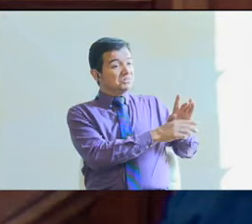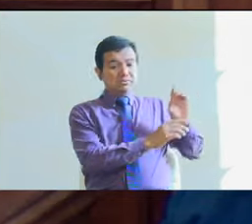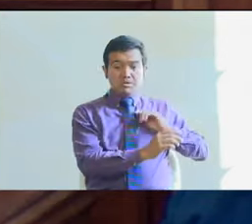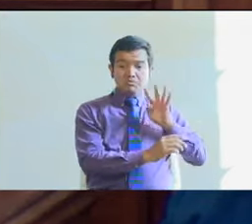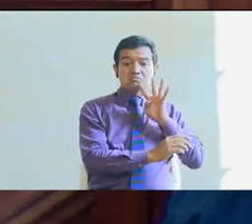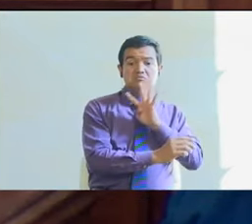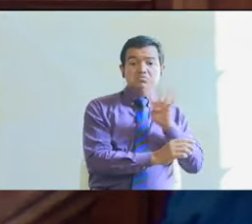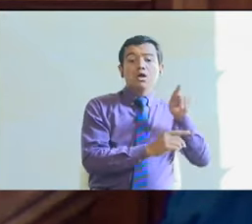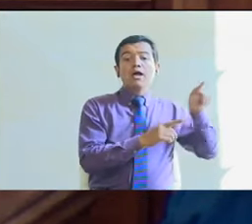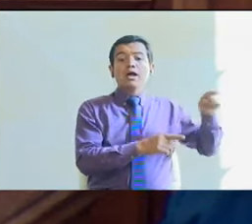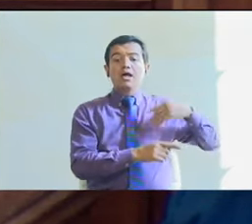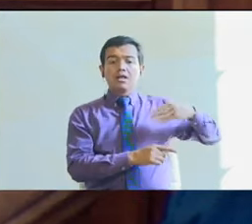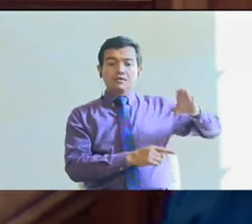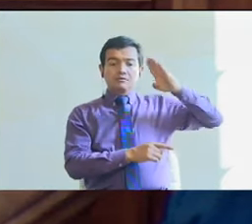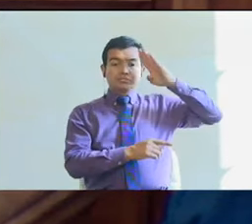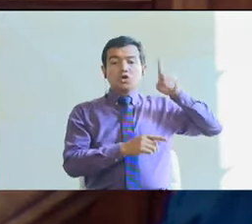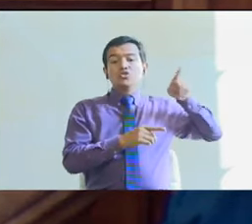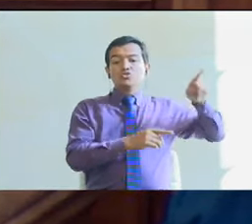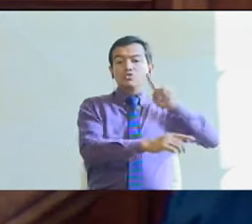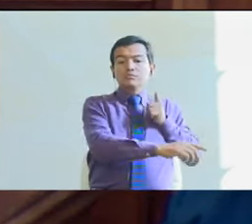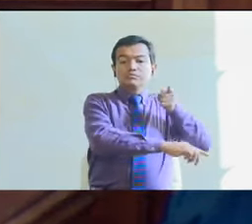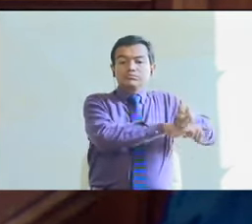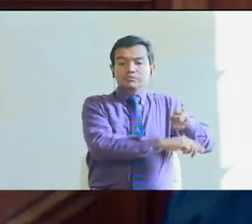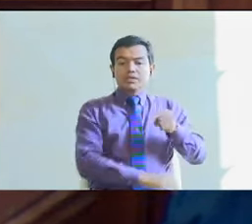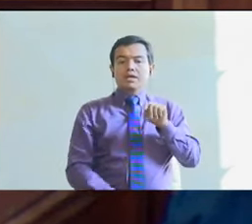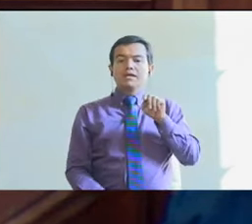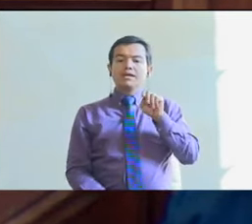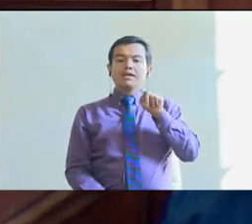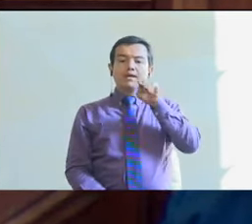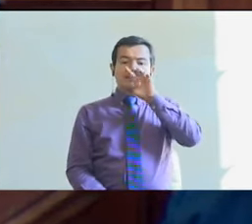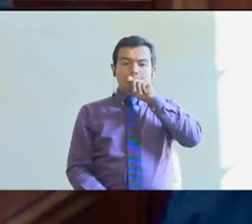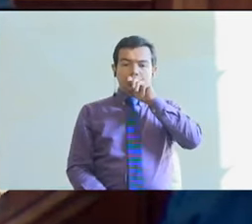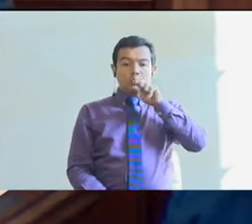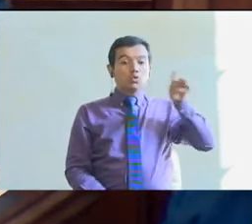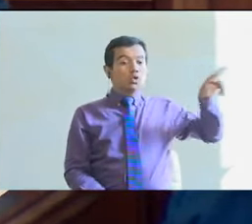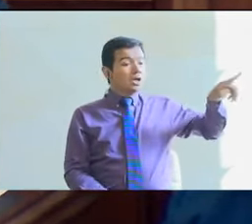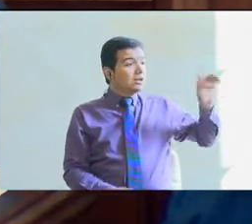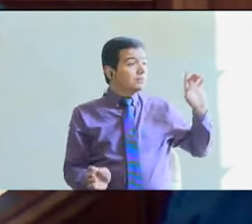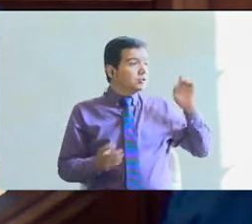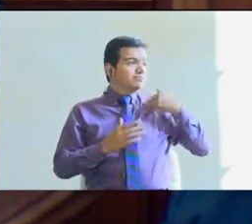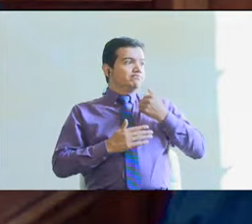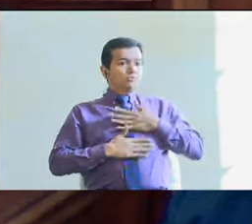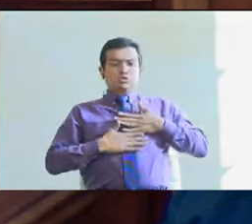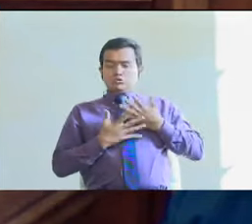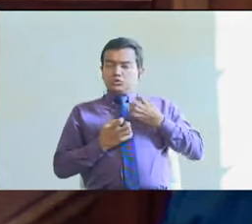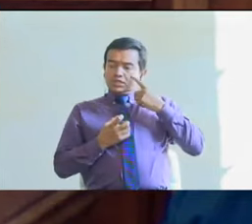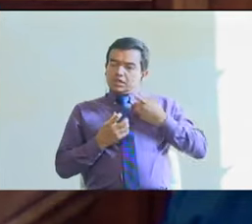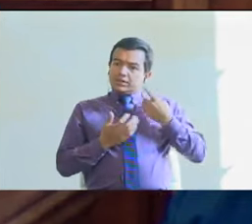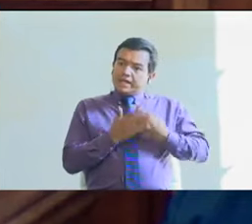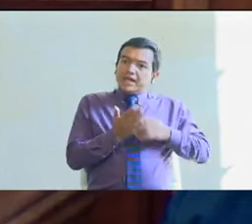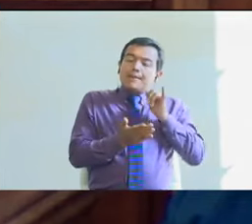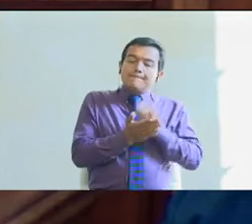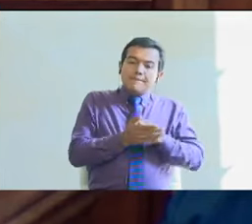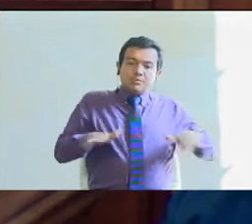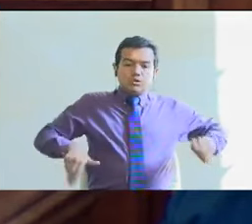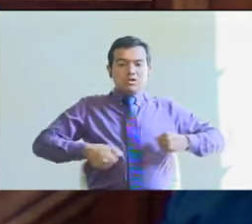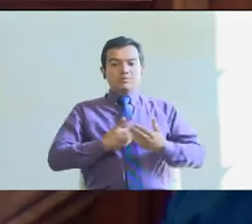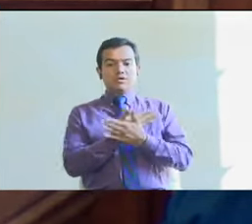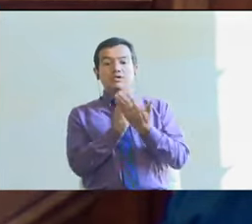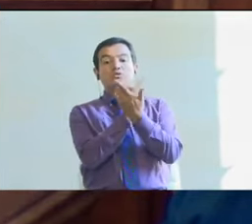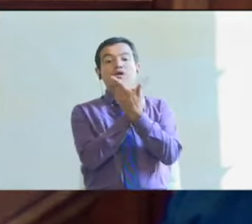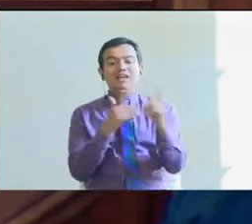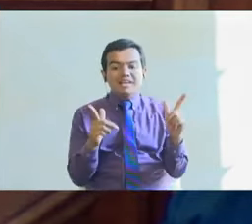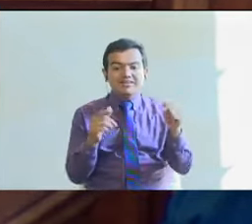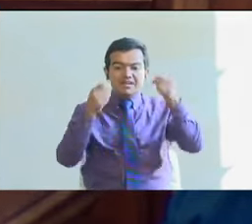inmensamente es vivir en una nación libre segura con justicia y democrática queremos aplaudir la